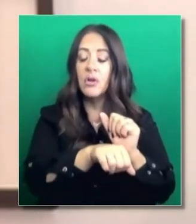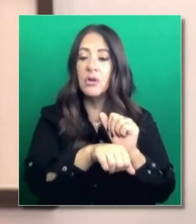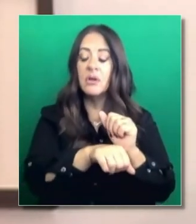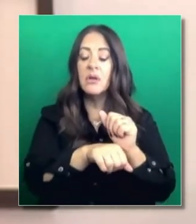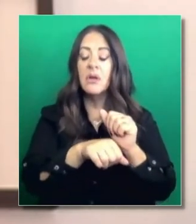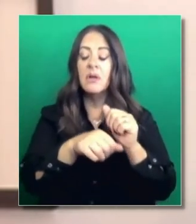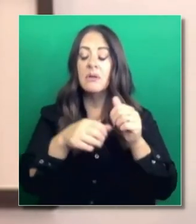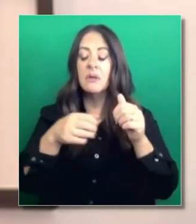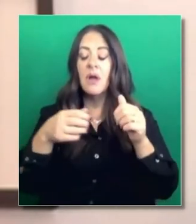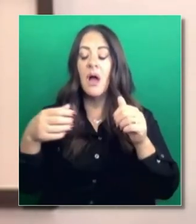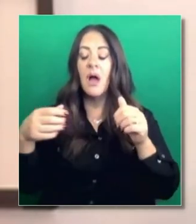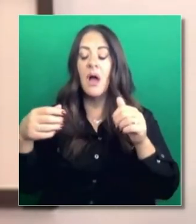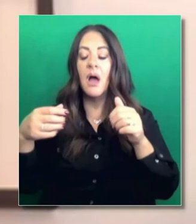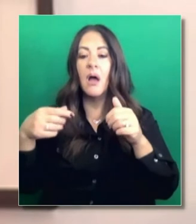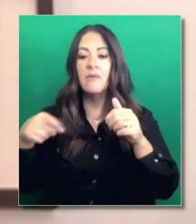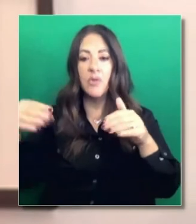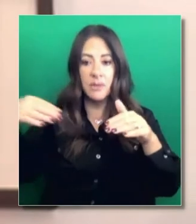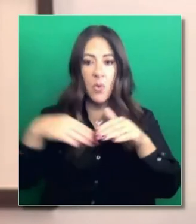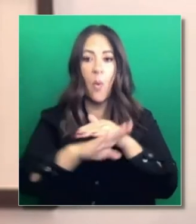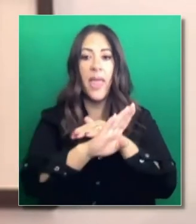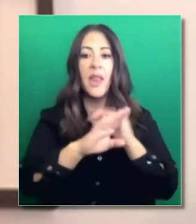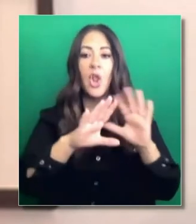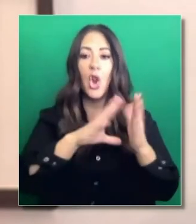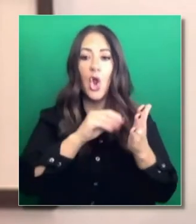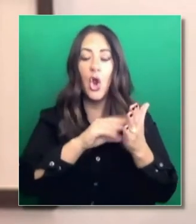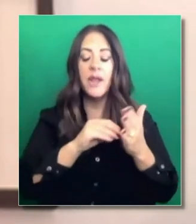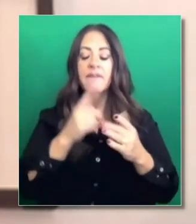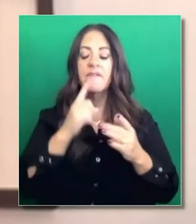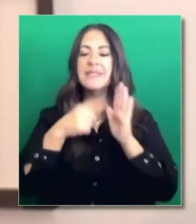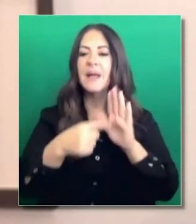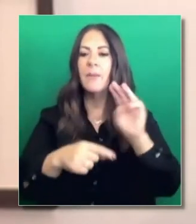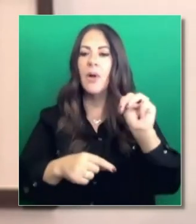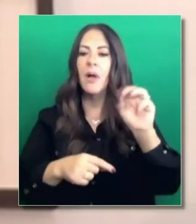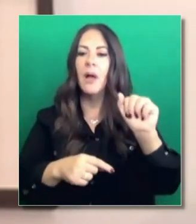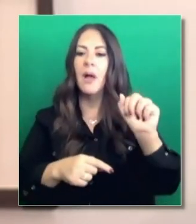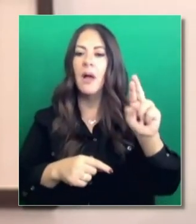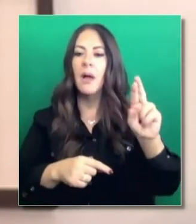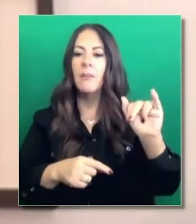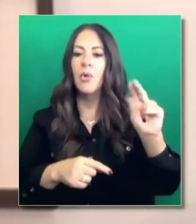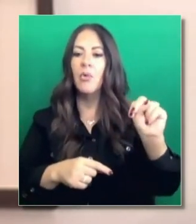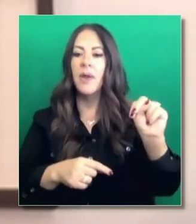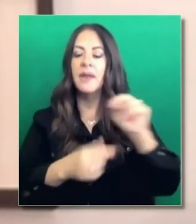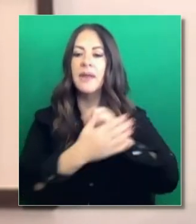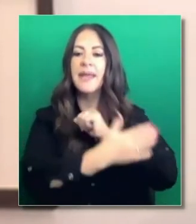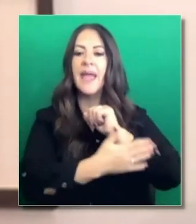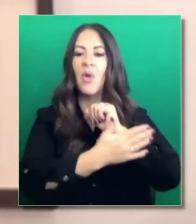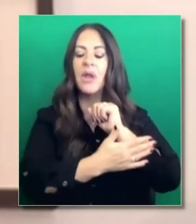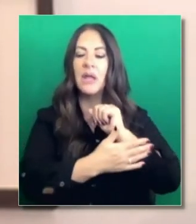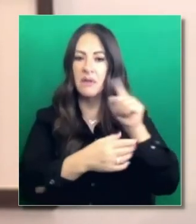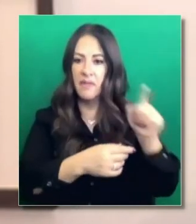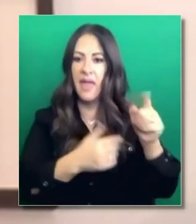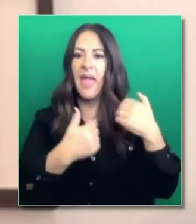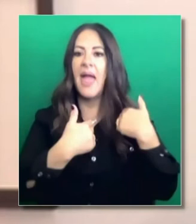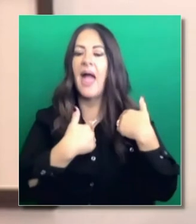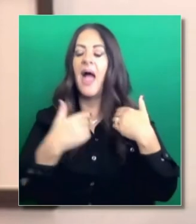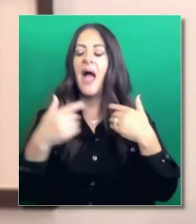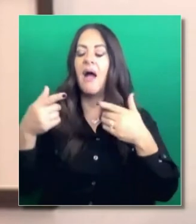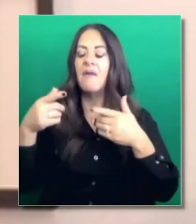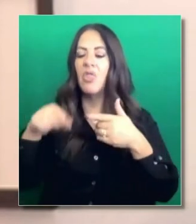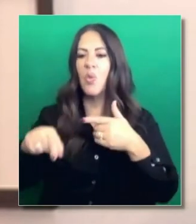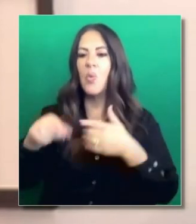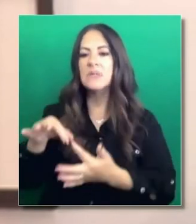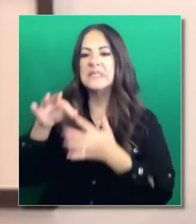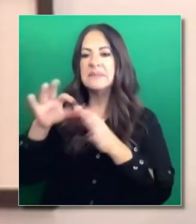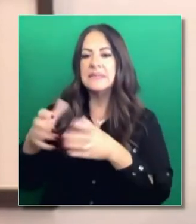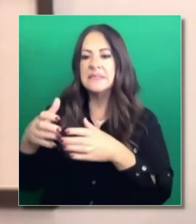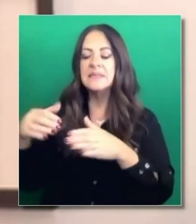extraordinaria con aprendizaje en persona en el condado de Marin, por ejemplo, que ha tenido instrucción en persona,